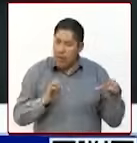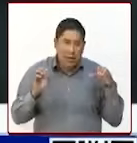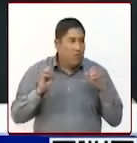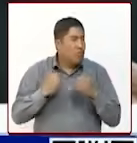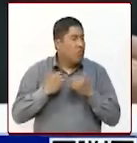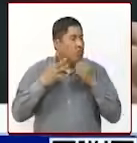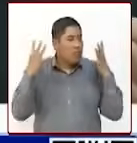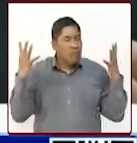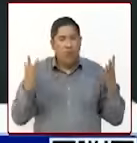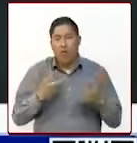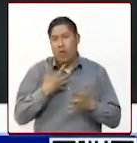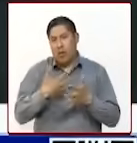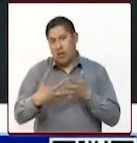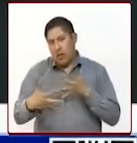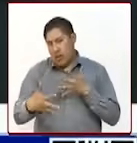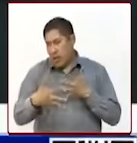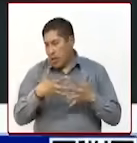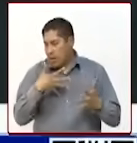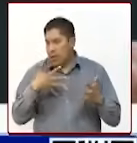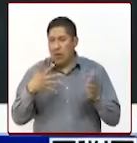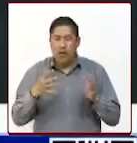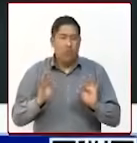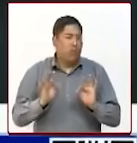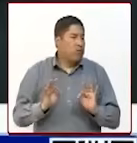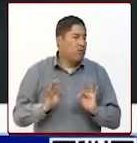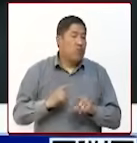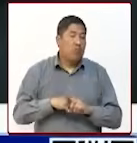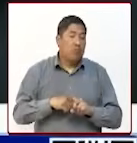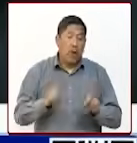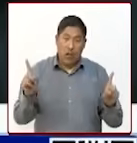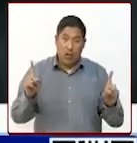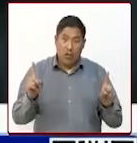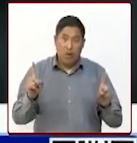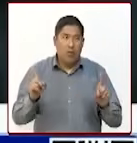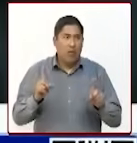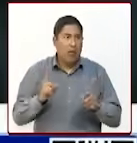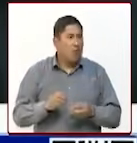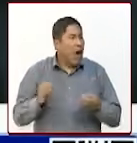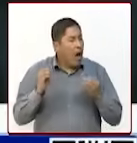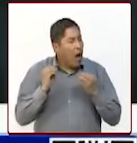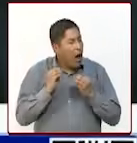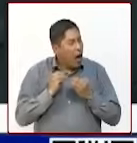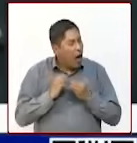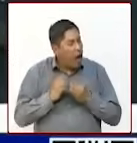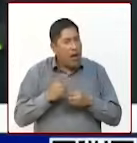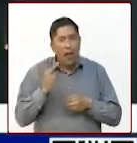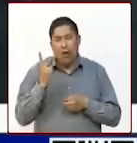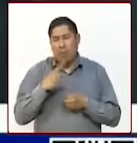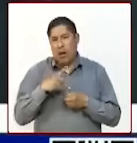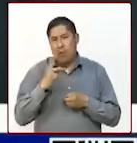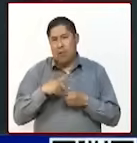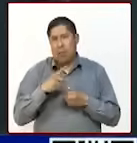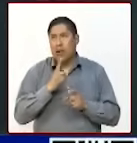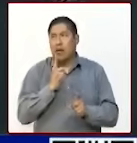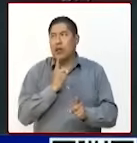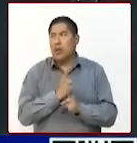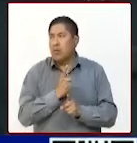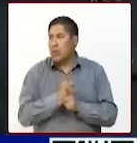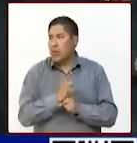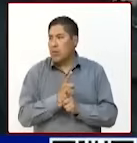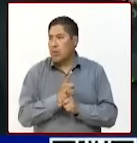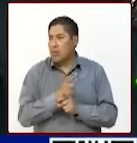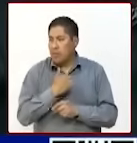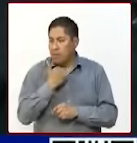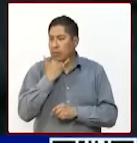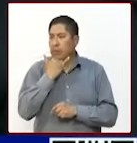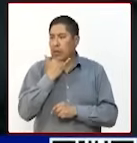más transparentes, uno de los más modernos, pero fundamentalmente uno de los más participativos. Efectivamente, este es un